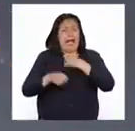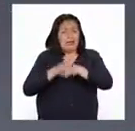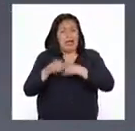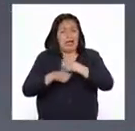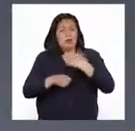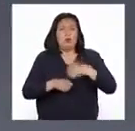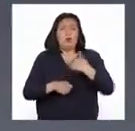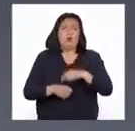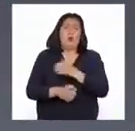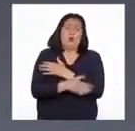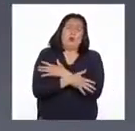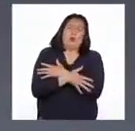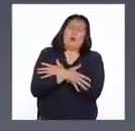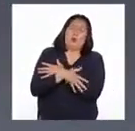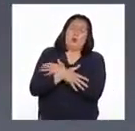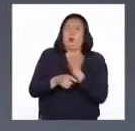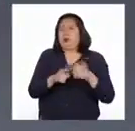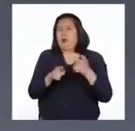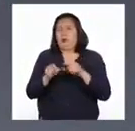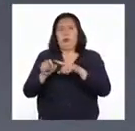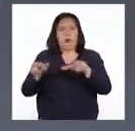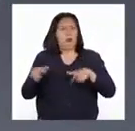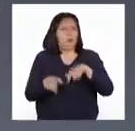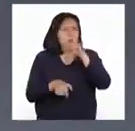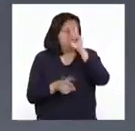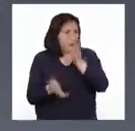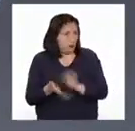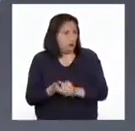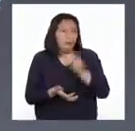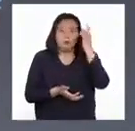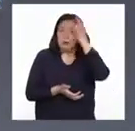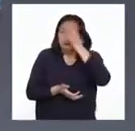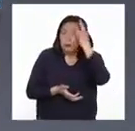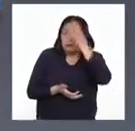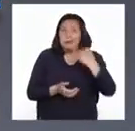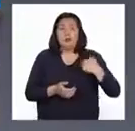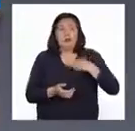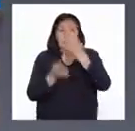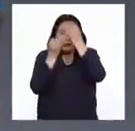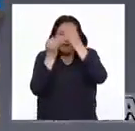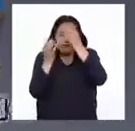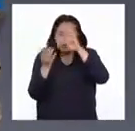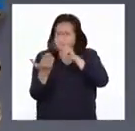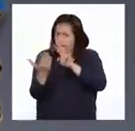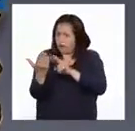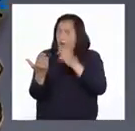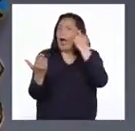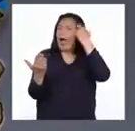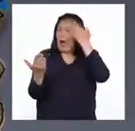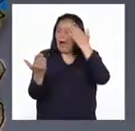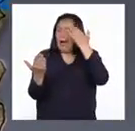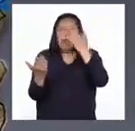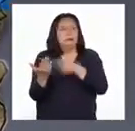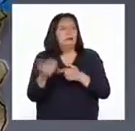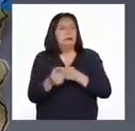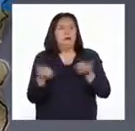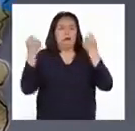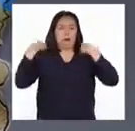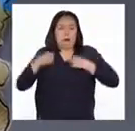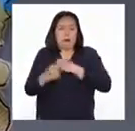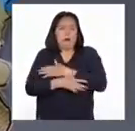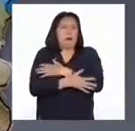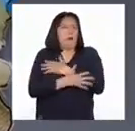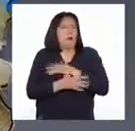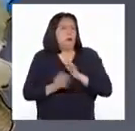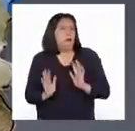frío extremo llega a varias zonas del Perú. Por eso, debemos informarnos, prepararnos y abrigarnos.